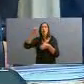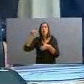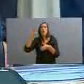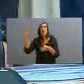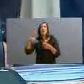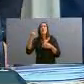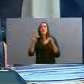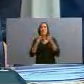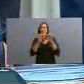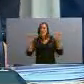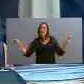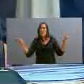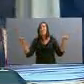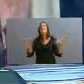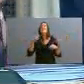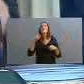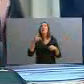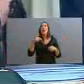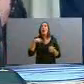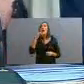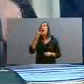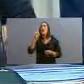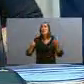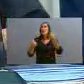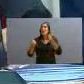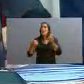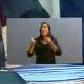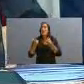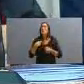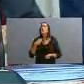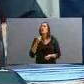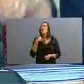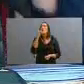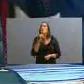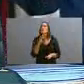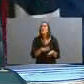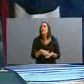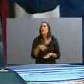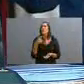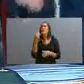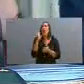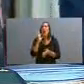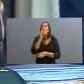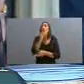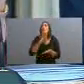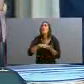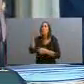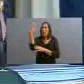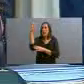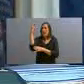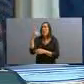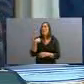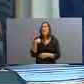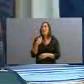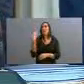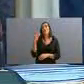fibra óptica, patrulleros que van a llegar ahora. Quiero hablar de las cámaras por algunos episodios que han ocurrido en estos días. Y porque tuve diferencias cuando fui